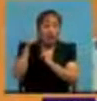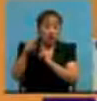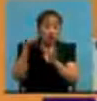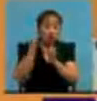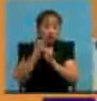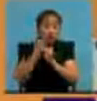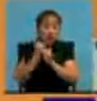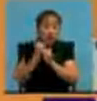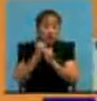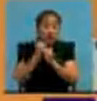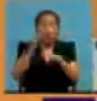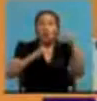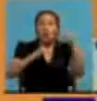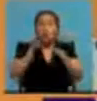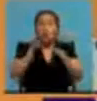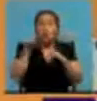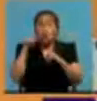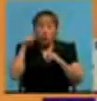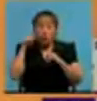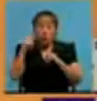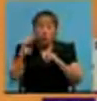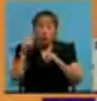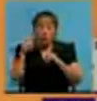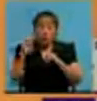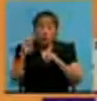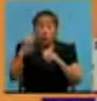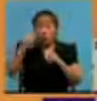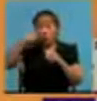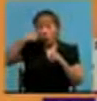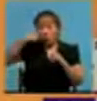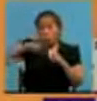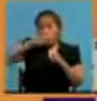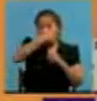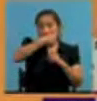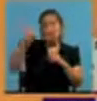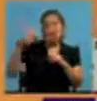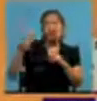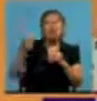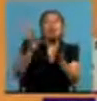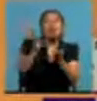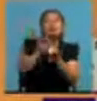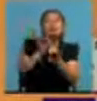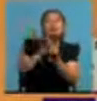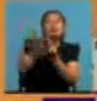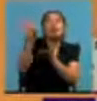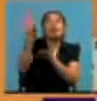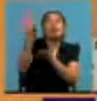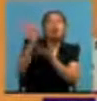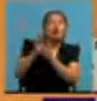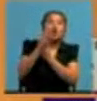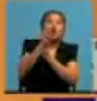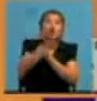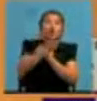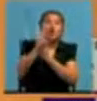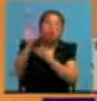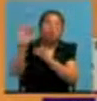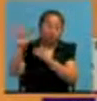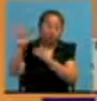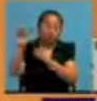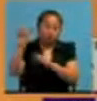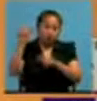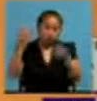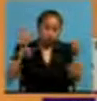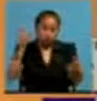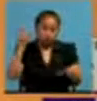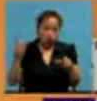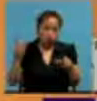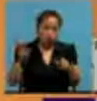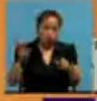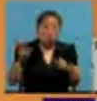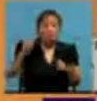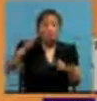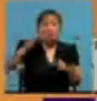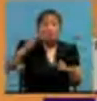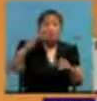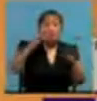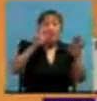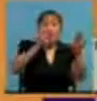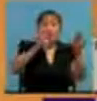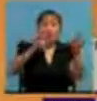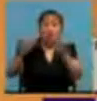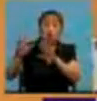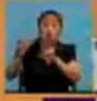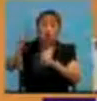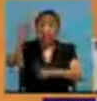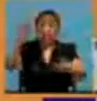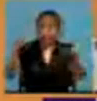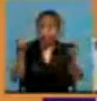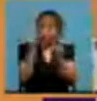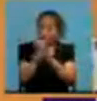construcción decían que los las últimas semanas se despidieron a 200 personas y que tienen 1800